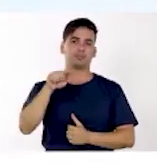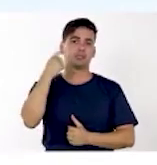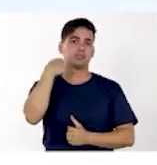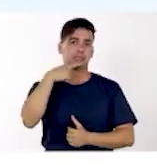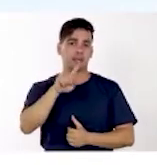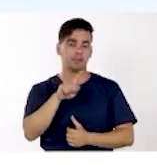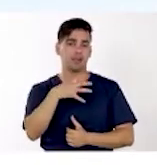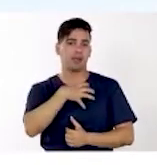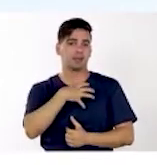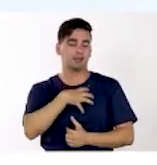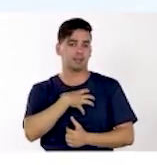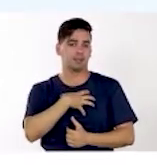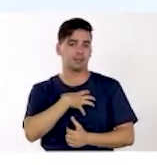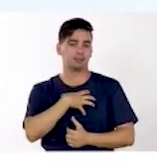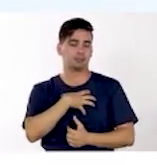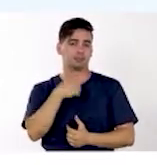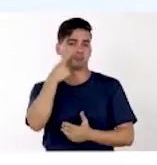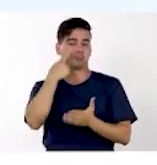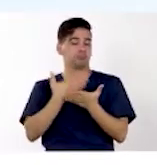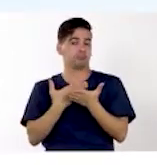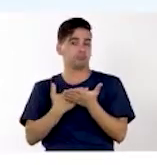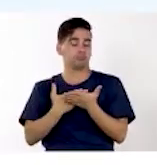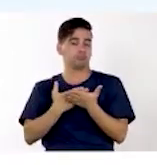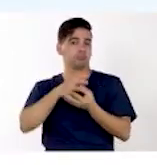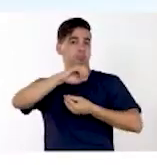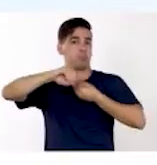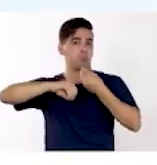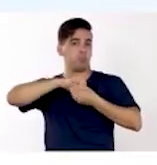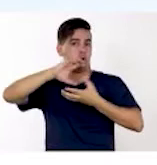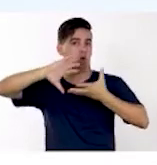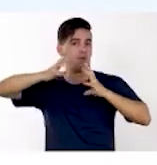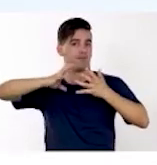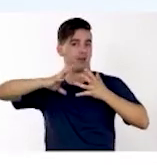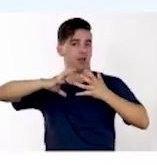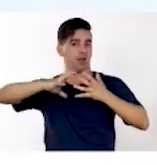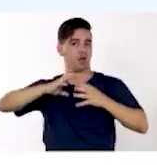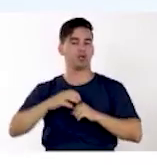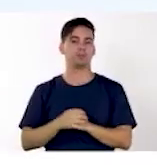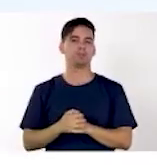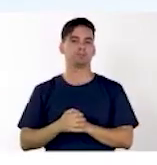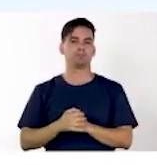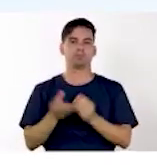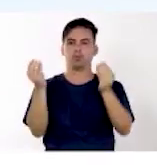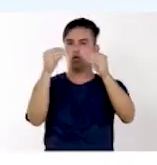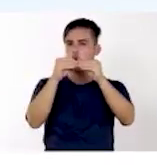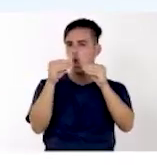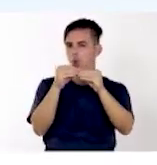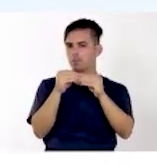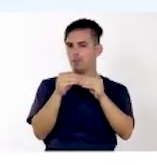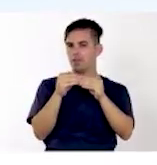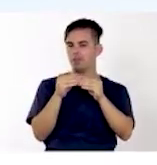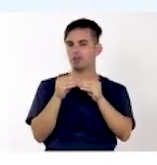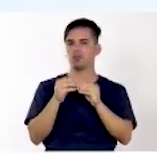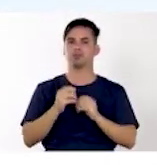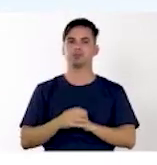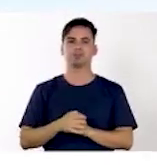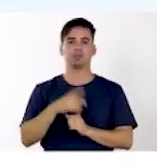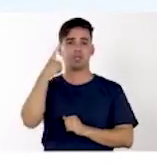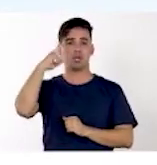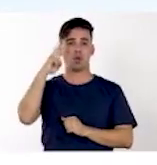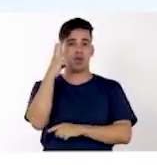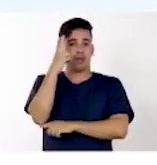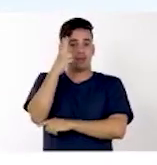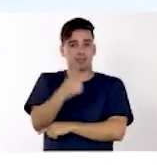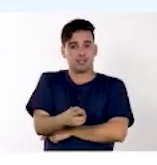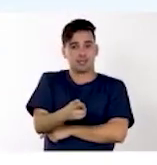va a tener ese reconocimiento de sus modificadores o complementos. Recuerden que está el complemento directo,